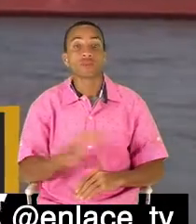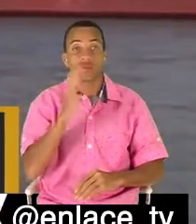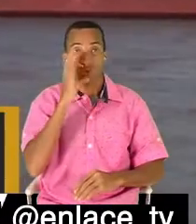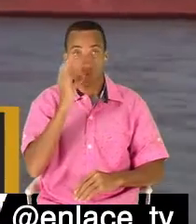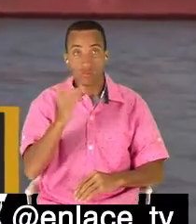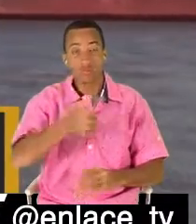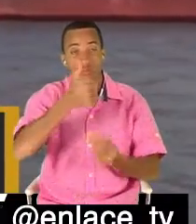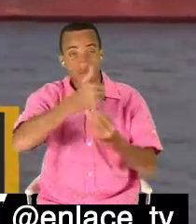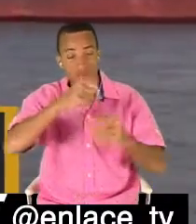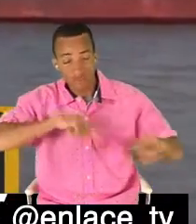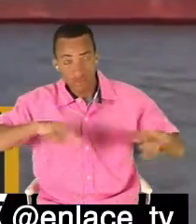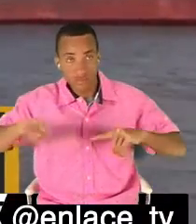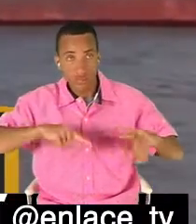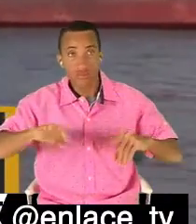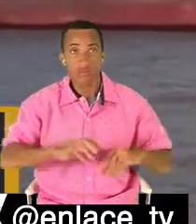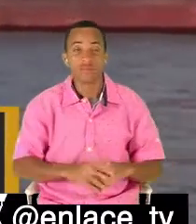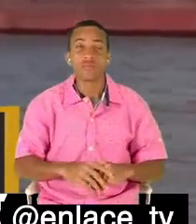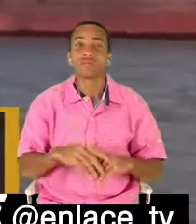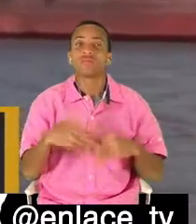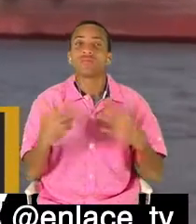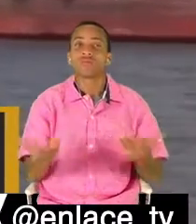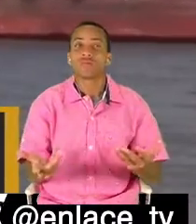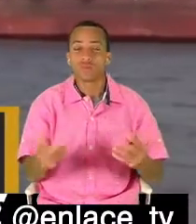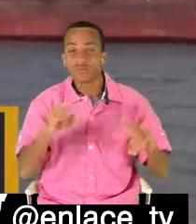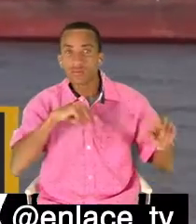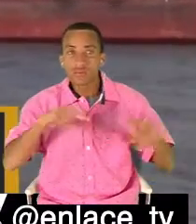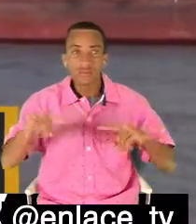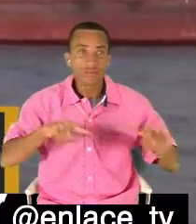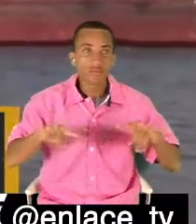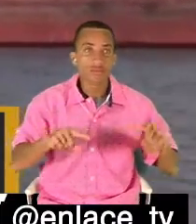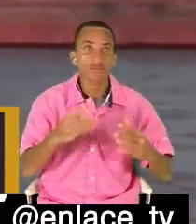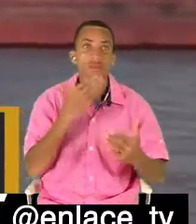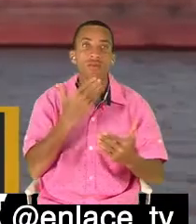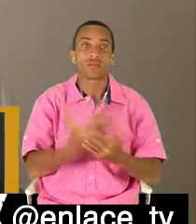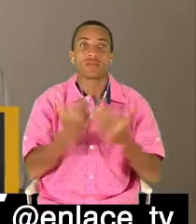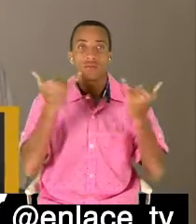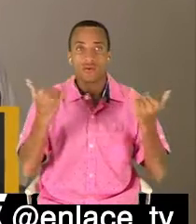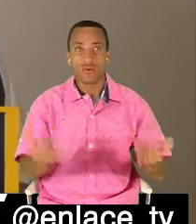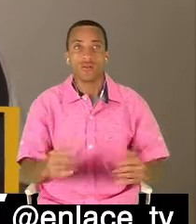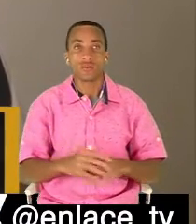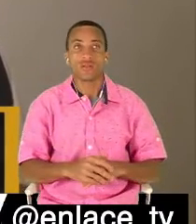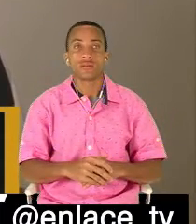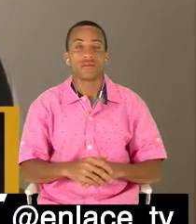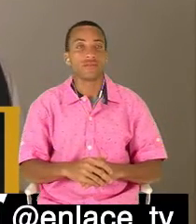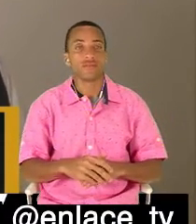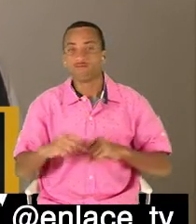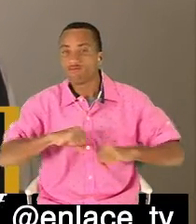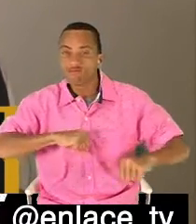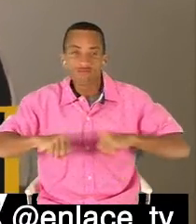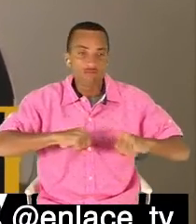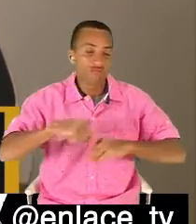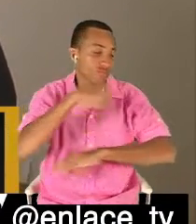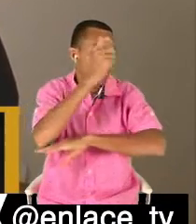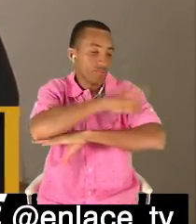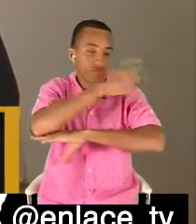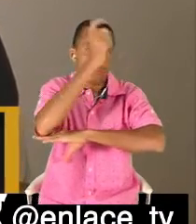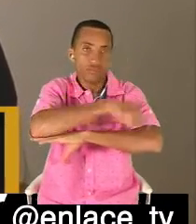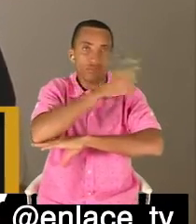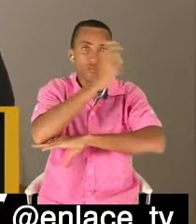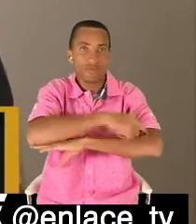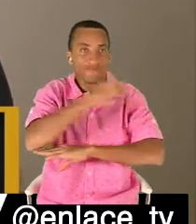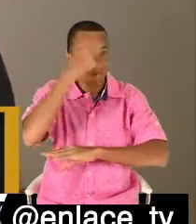el movimiento que se tiene en este puerto petrolero gracias a la logística. En este momento estamos en nuestra máxima capacidad de movimiento de hidrocarburos por la etapa de